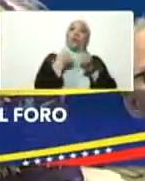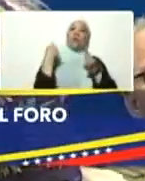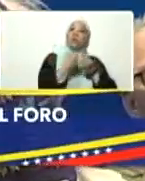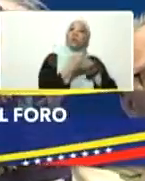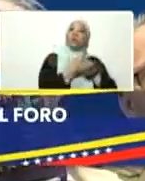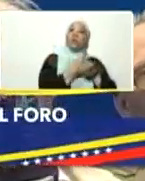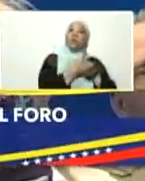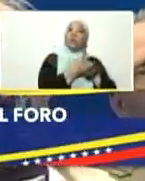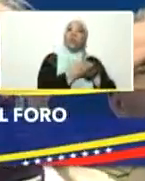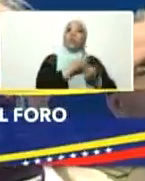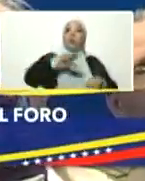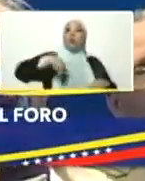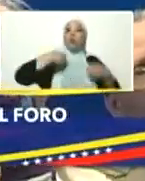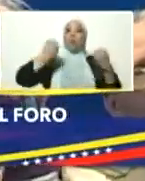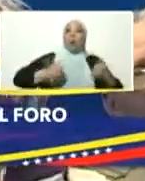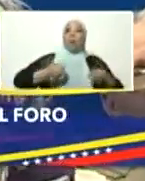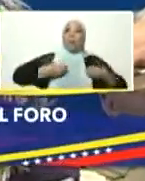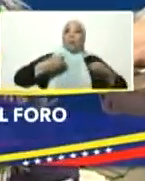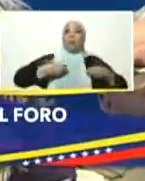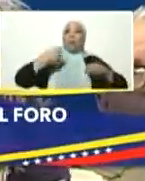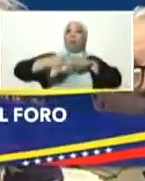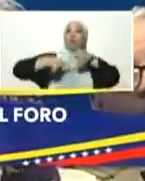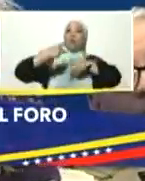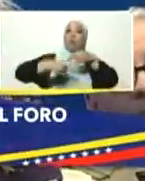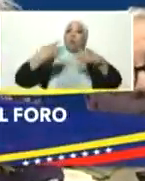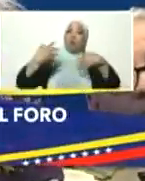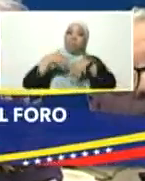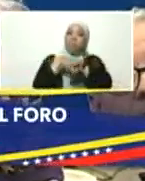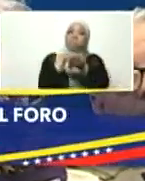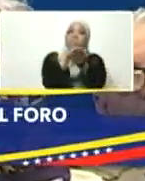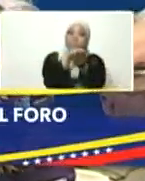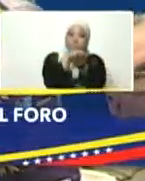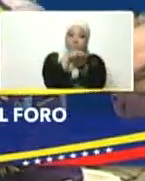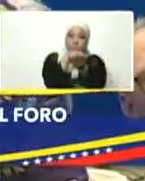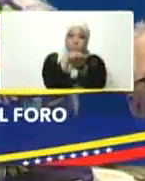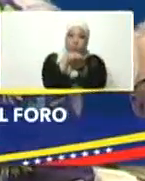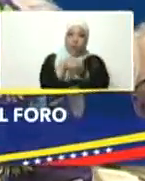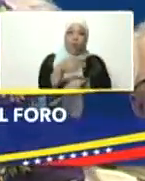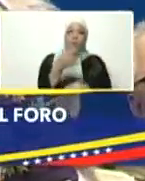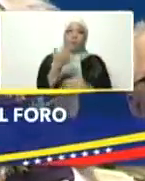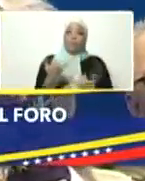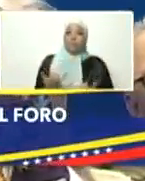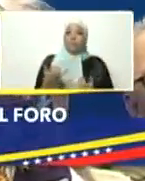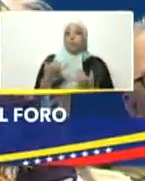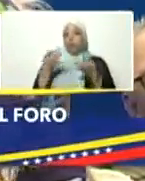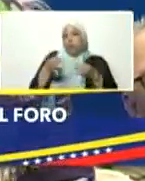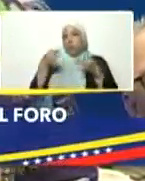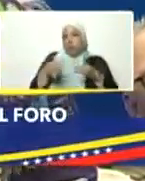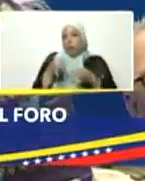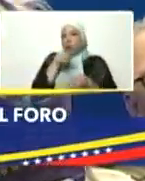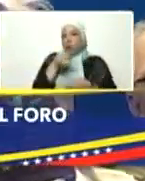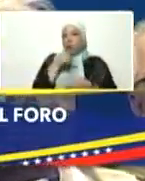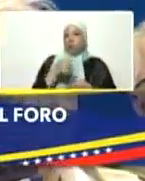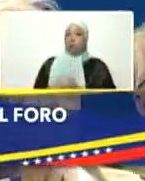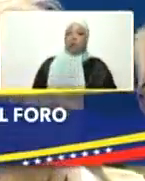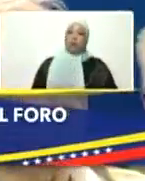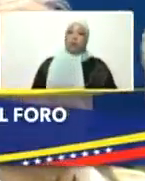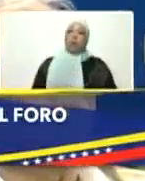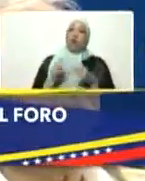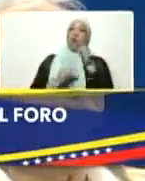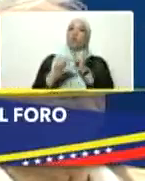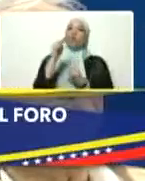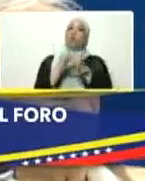vivamos nuevamente los procesos de integración y esos desafíos comunes que implican construir